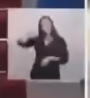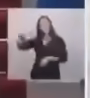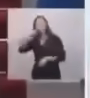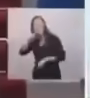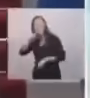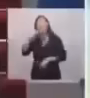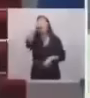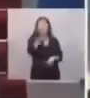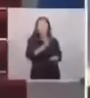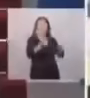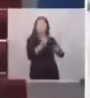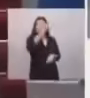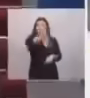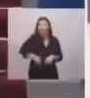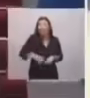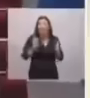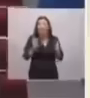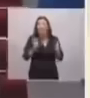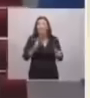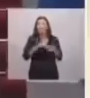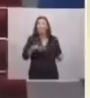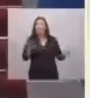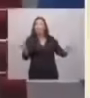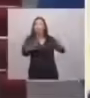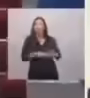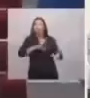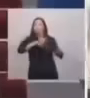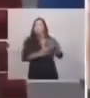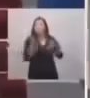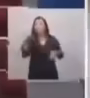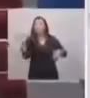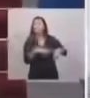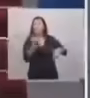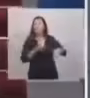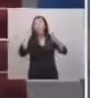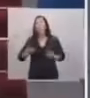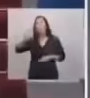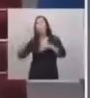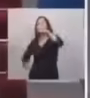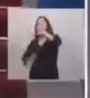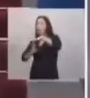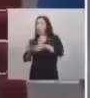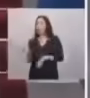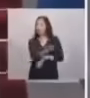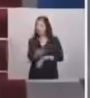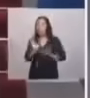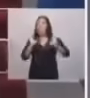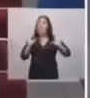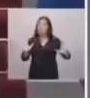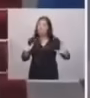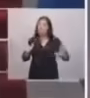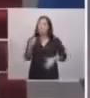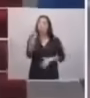hiperinflación Tal vez eso es lo que tenemos que evitar hay un Titanic que está yendo al iber Ese es la hiperinflación y el caos